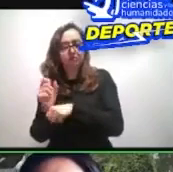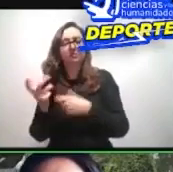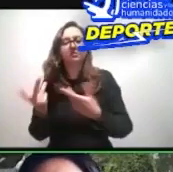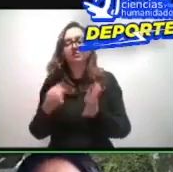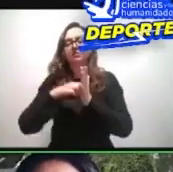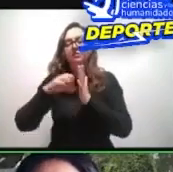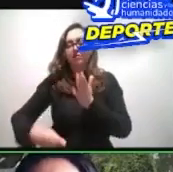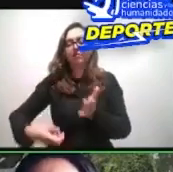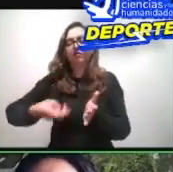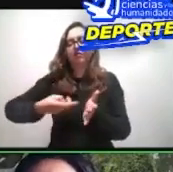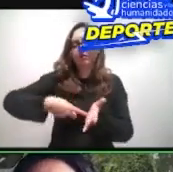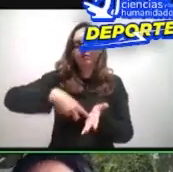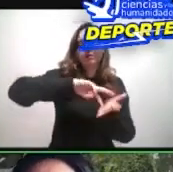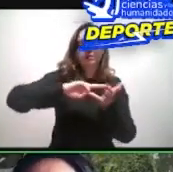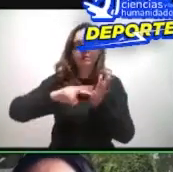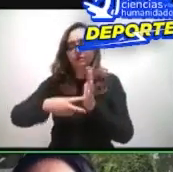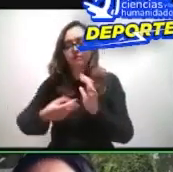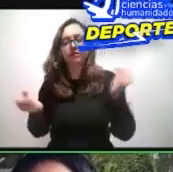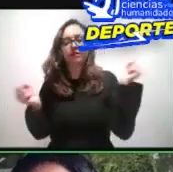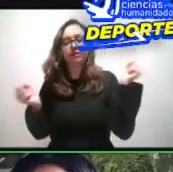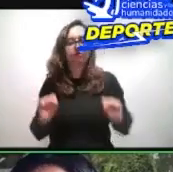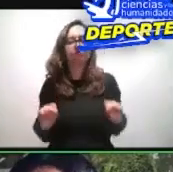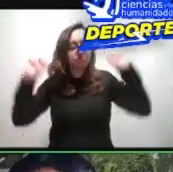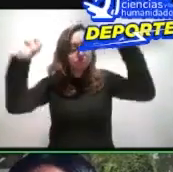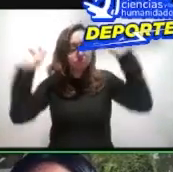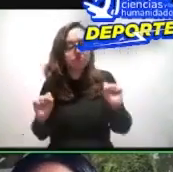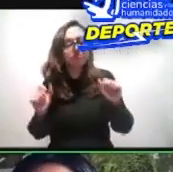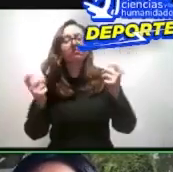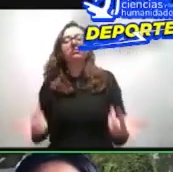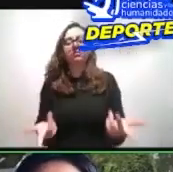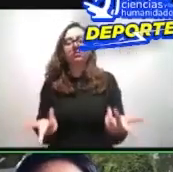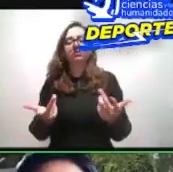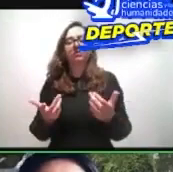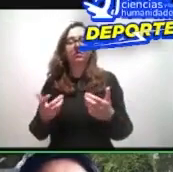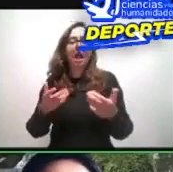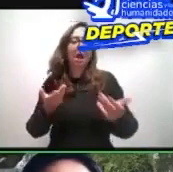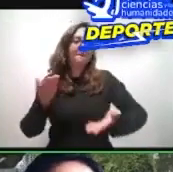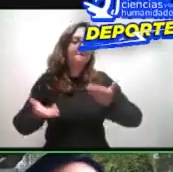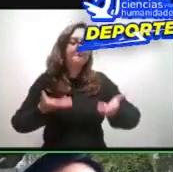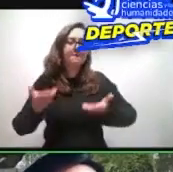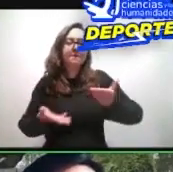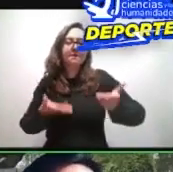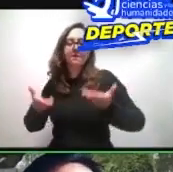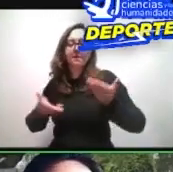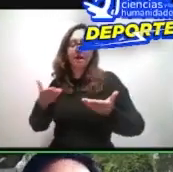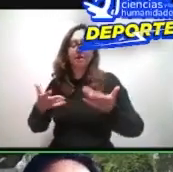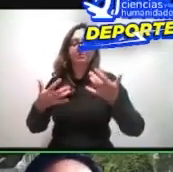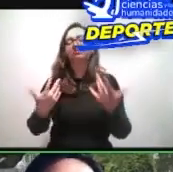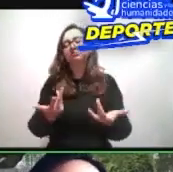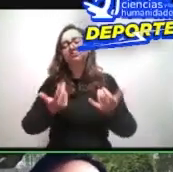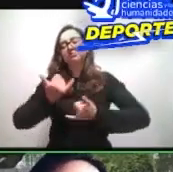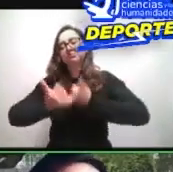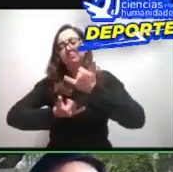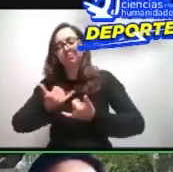gimnasia, halterofilia, atletismo, quienes practican zumba, quienes van al gimnasio y levantan pesas,